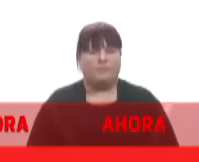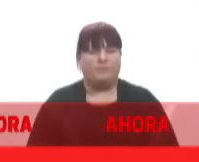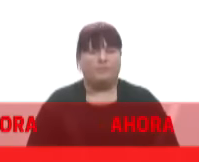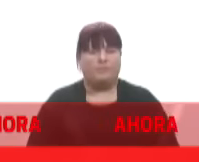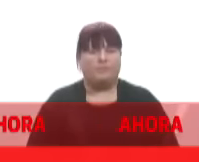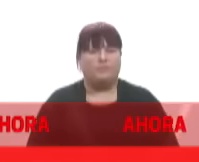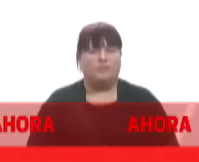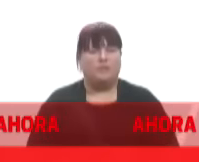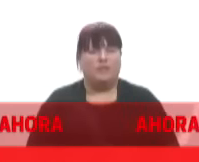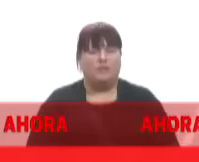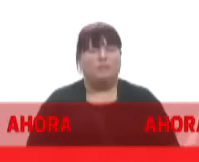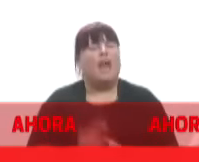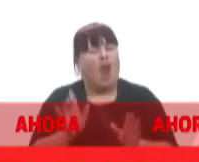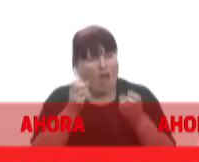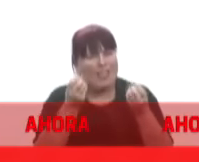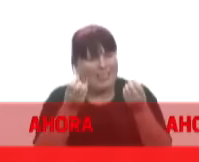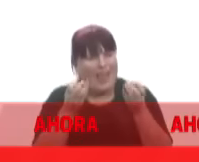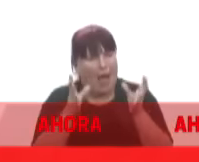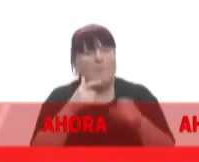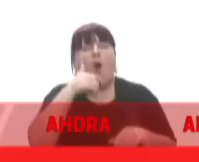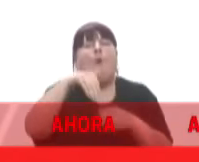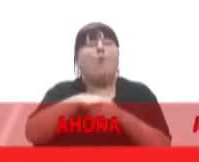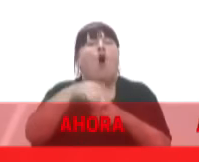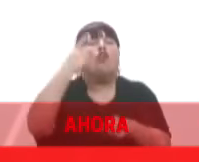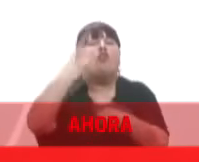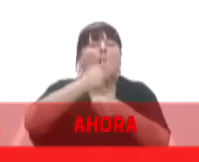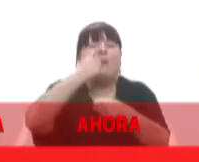No, está bien, pero